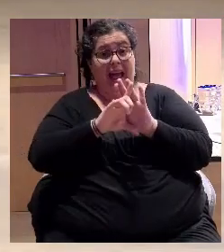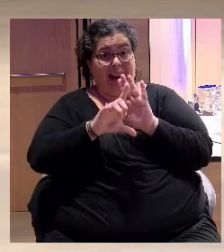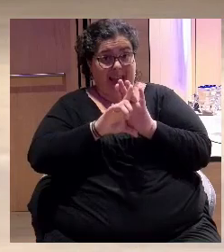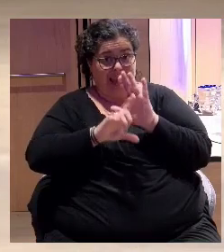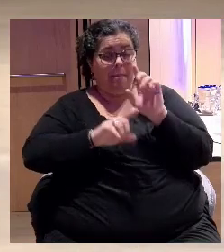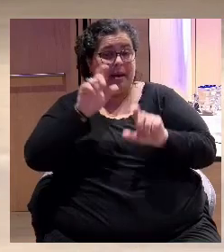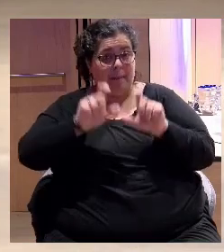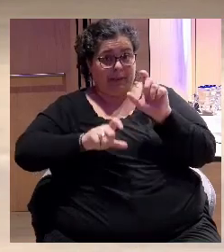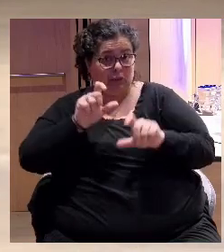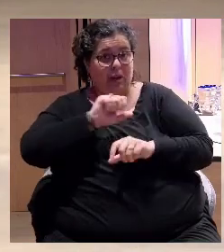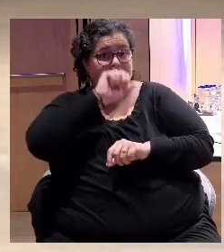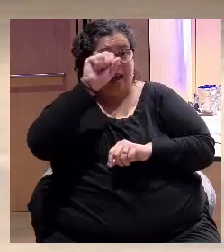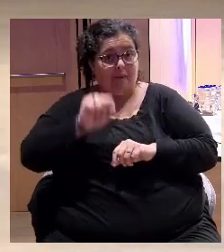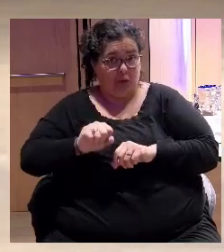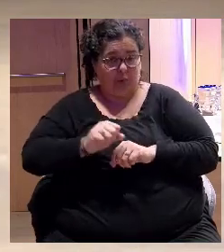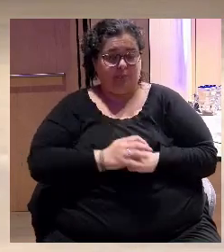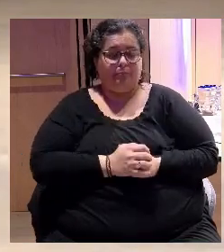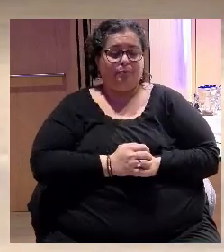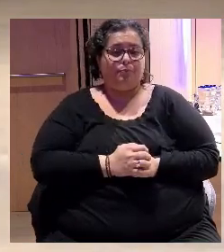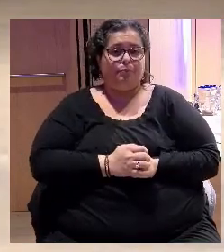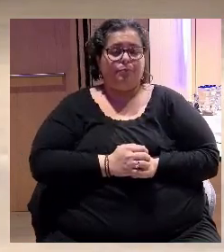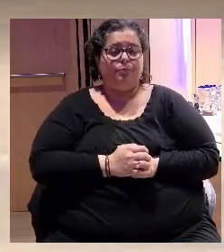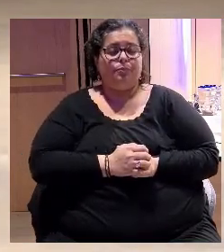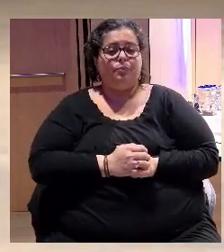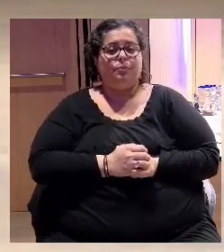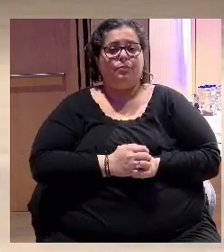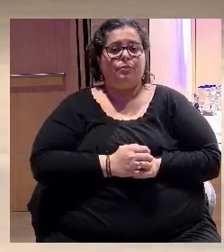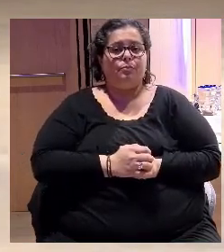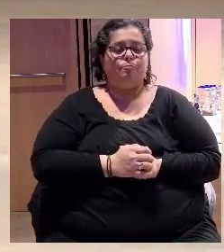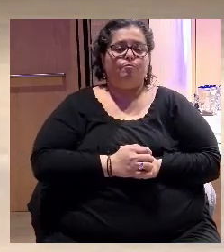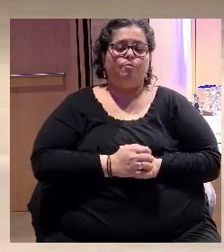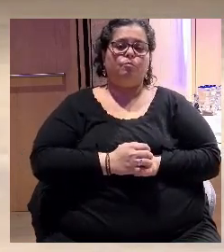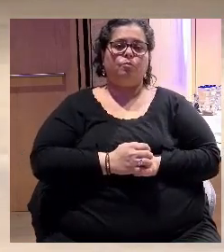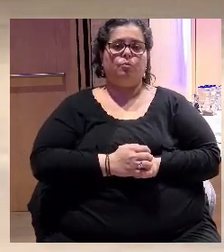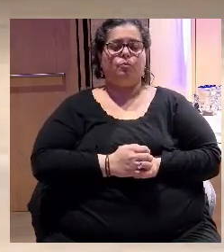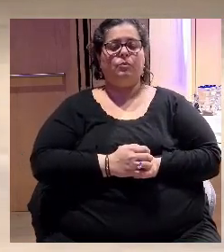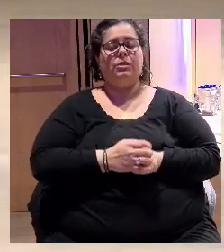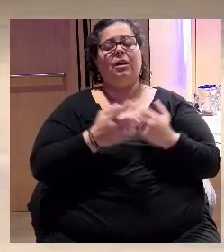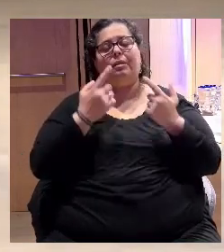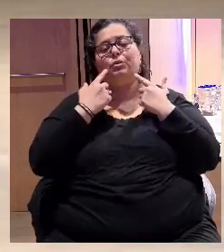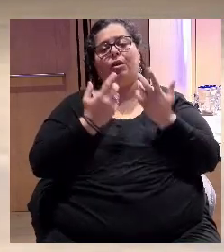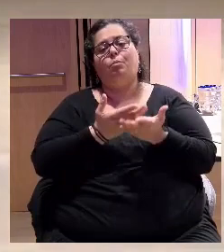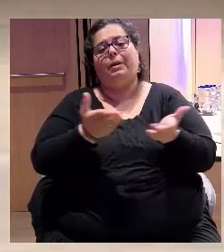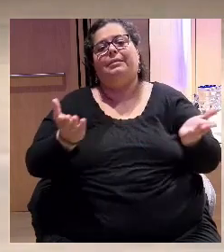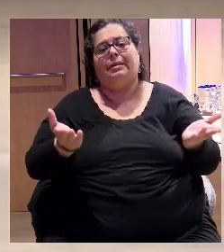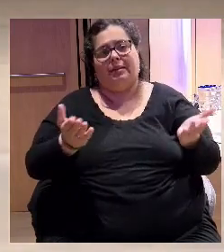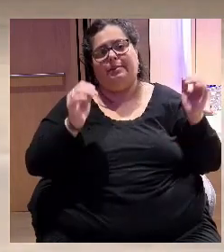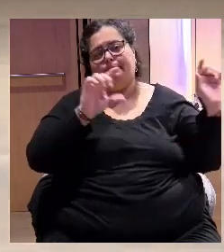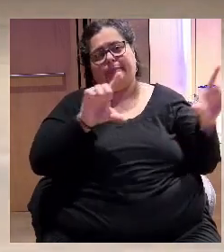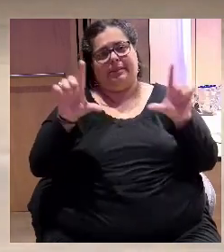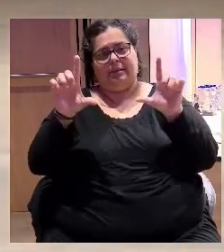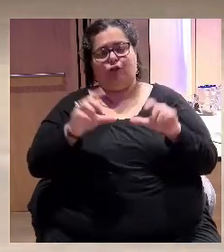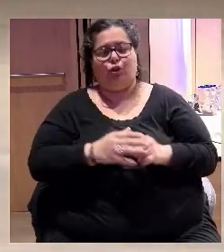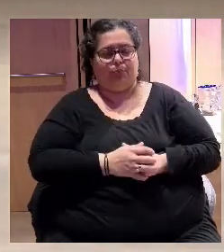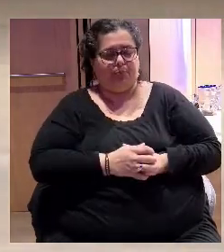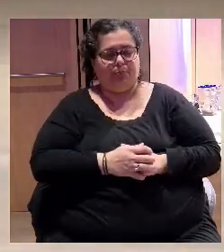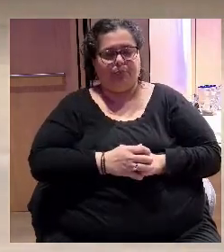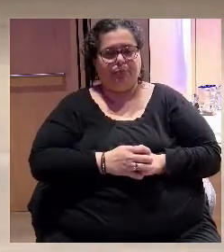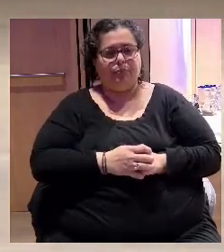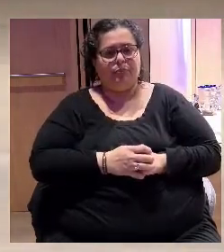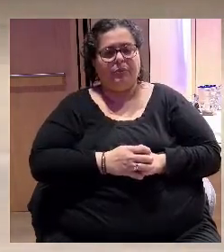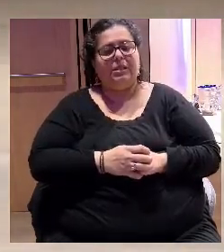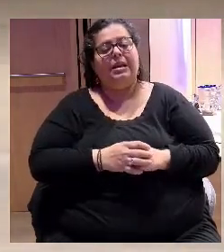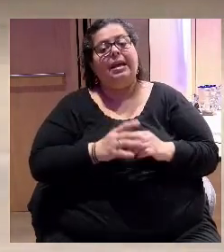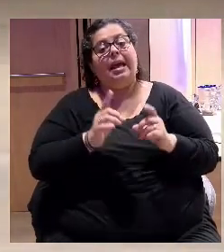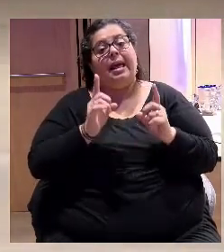un poco a continuación qué sería nuestra presentación. Ahí va. Y